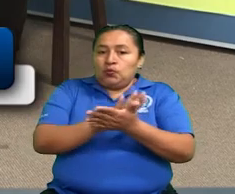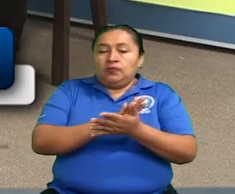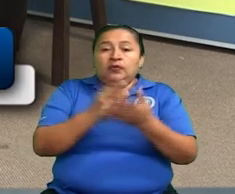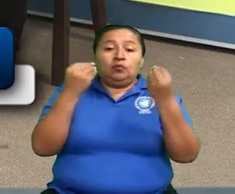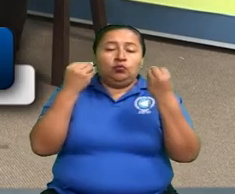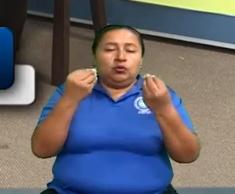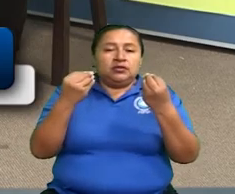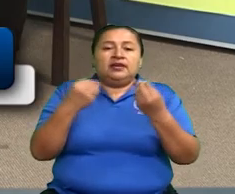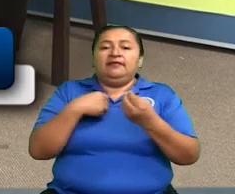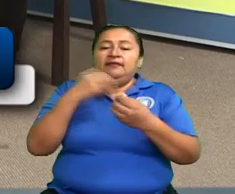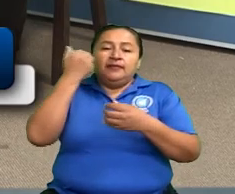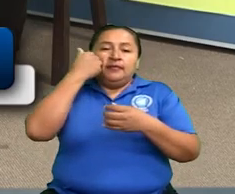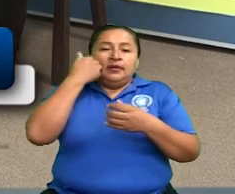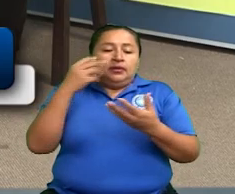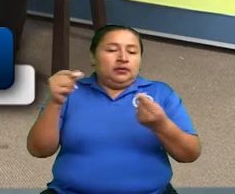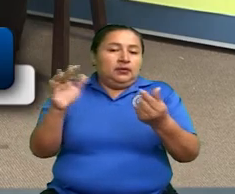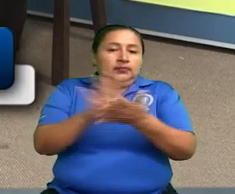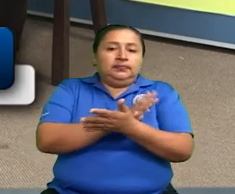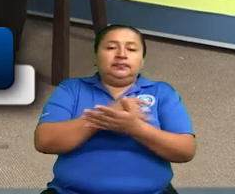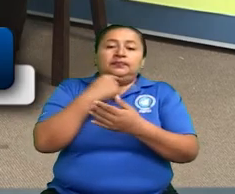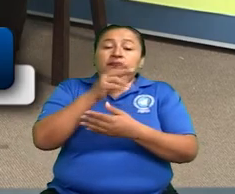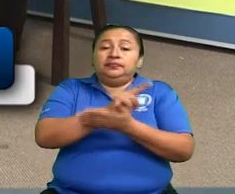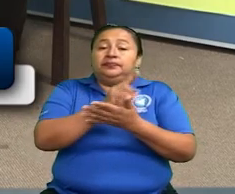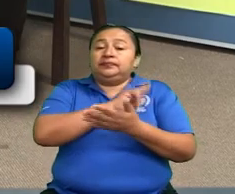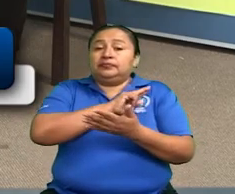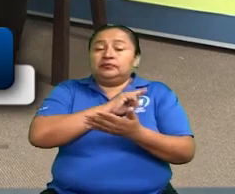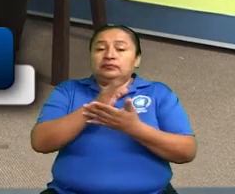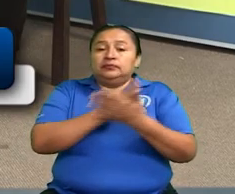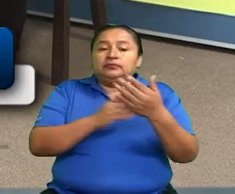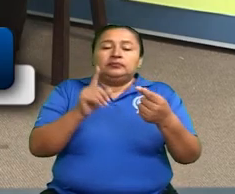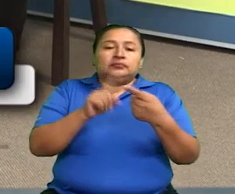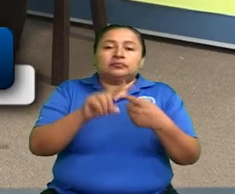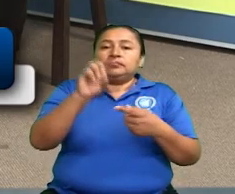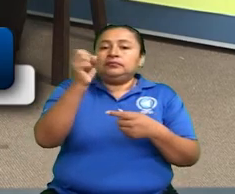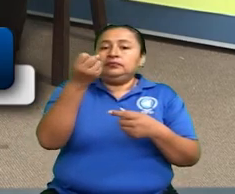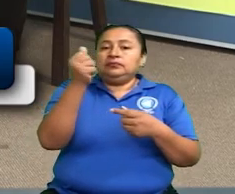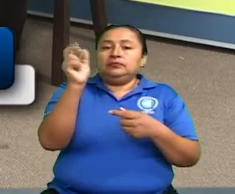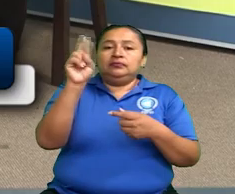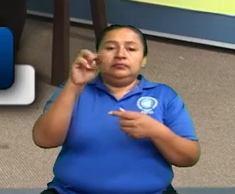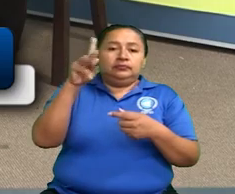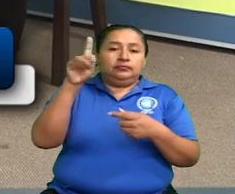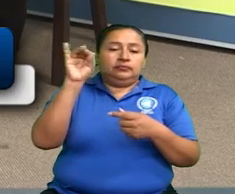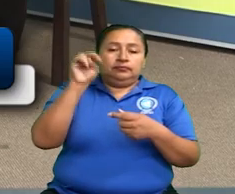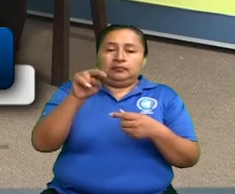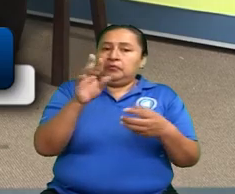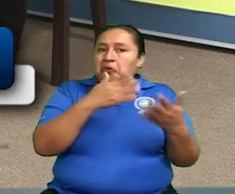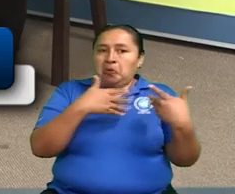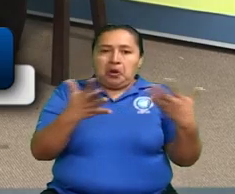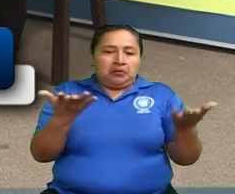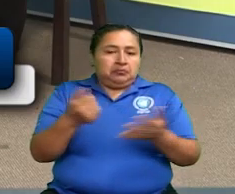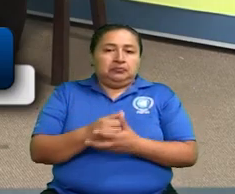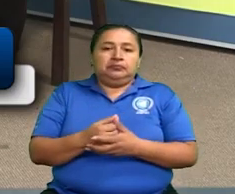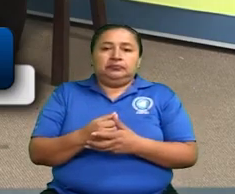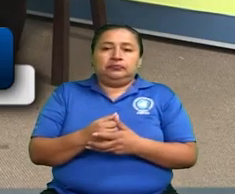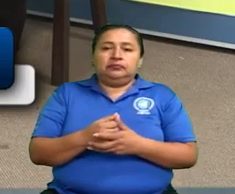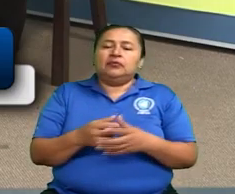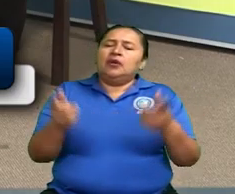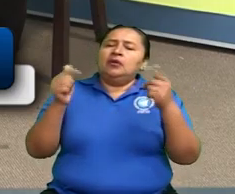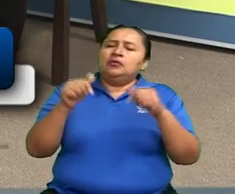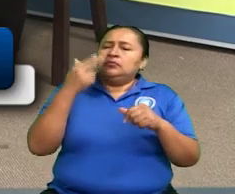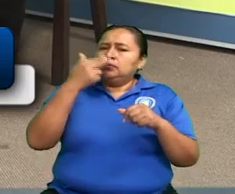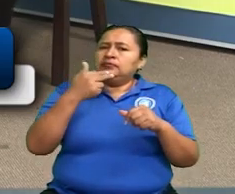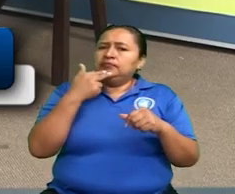muchas enfermedades, y dentro de ellas, pues, tenemos lo que es que no hemos tenido casos de sarampión. Ahora, vamos a hacer